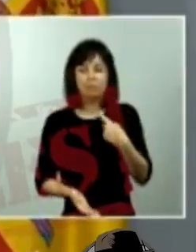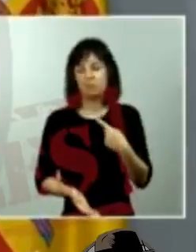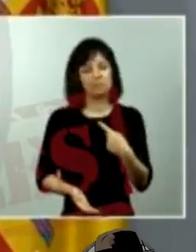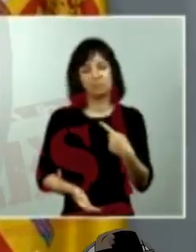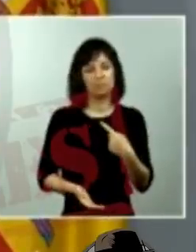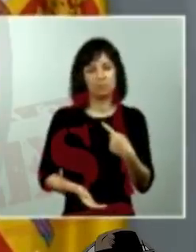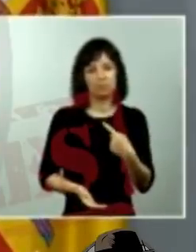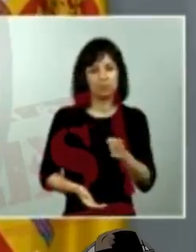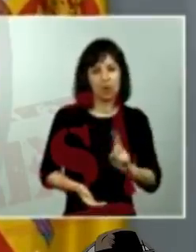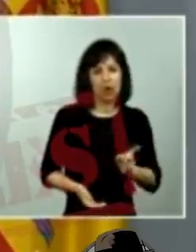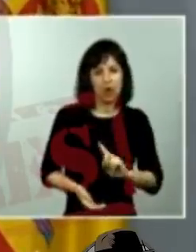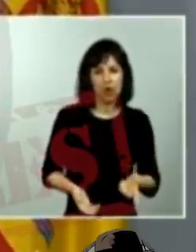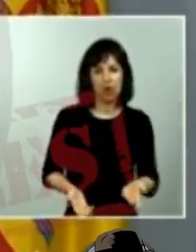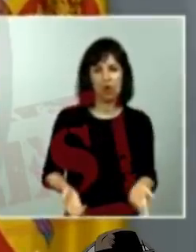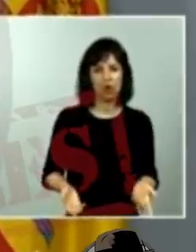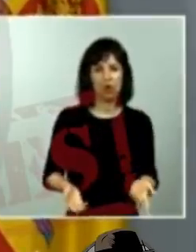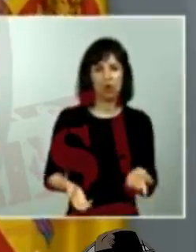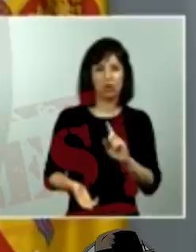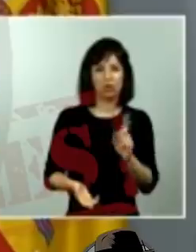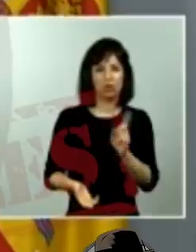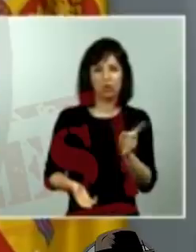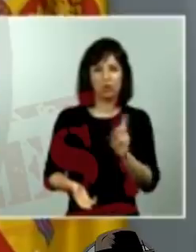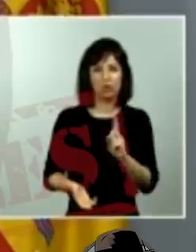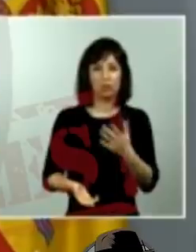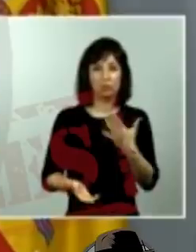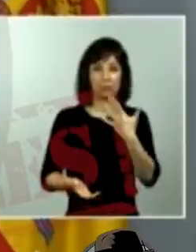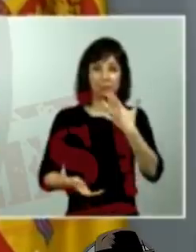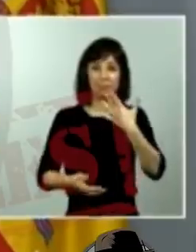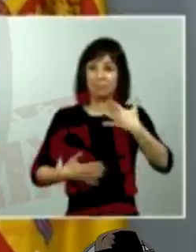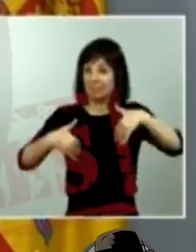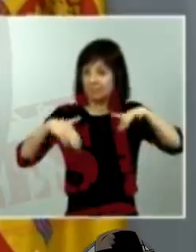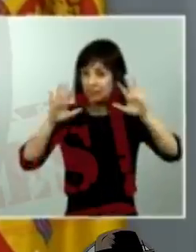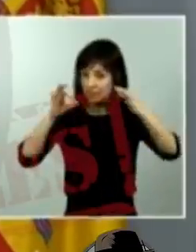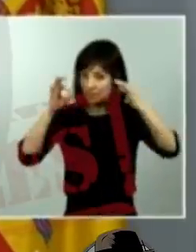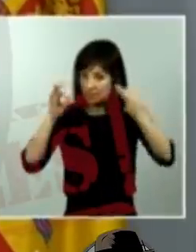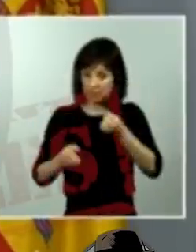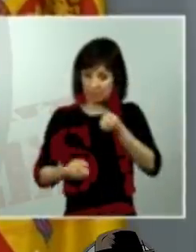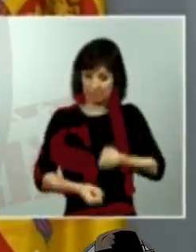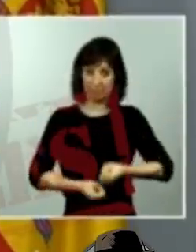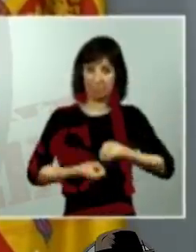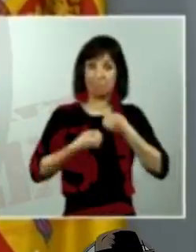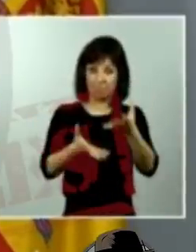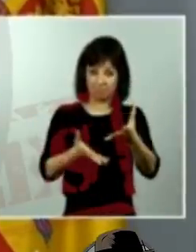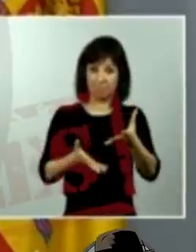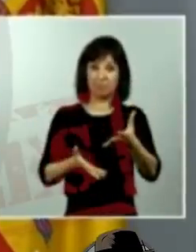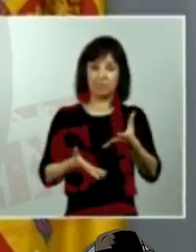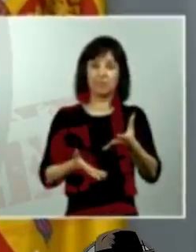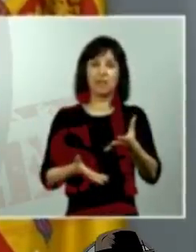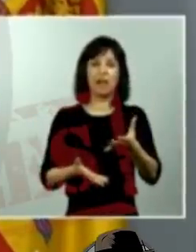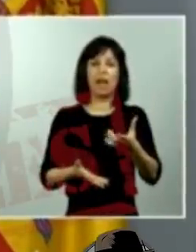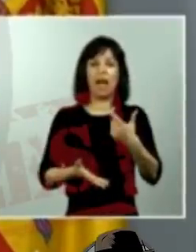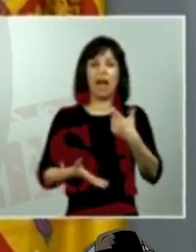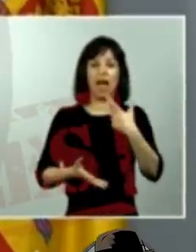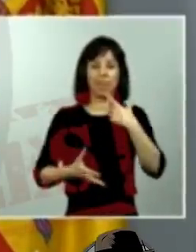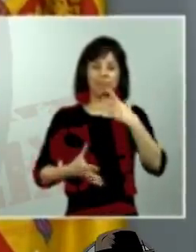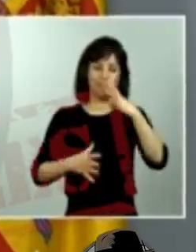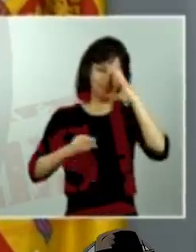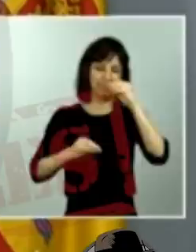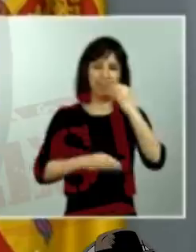dictadura. Para ello tienen que acabar con la judicatura, con los medios no afines y con la educación, y somos un